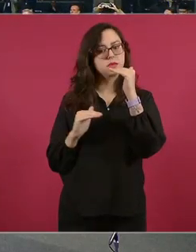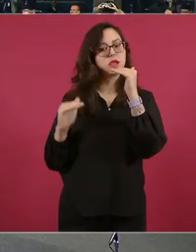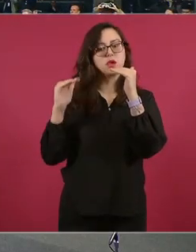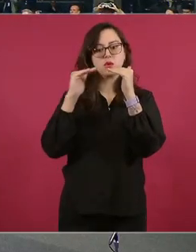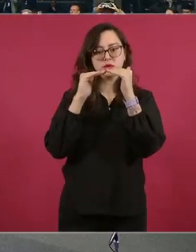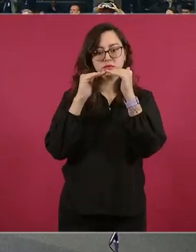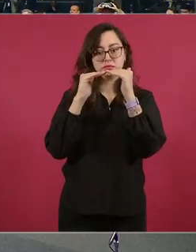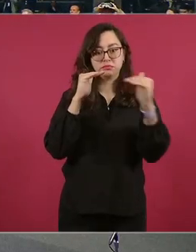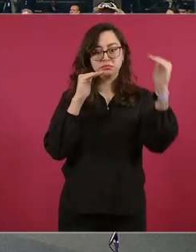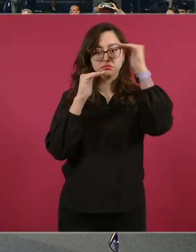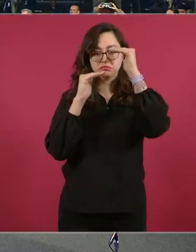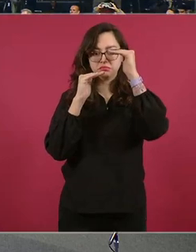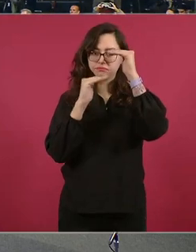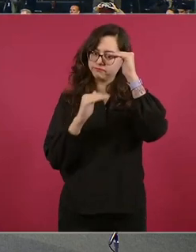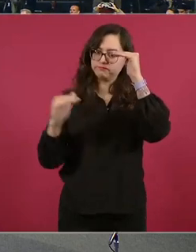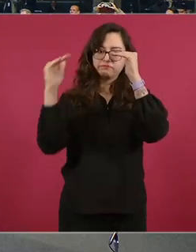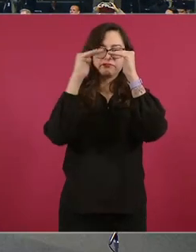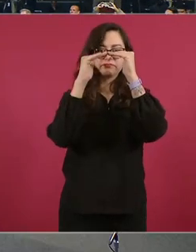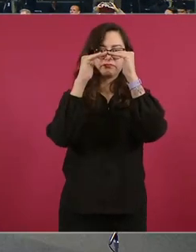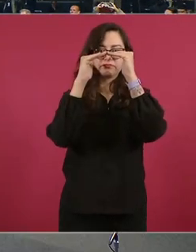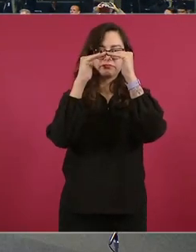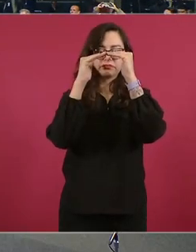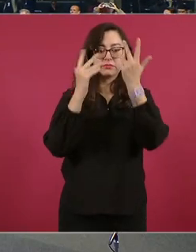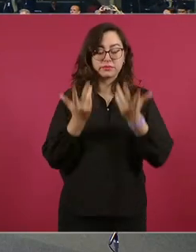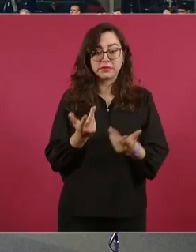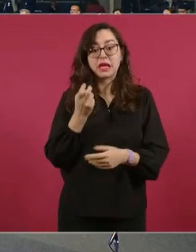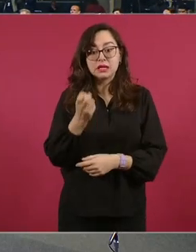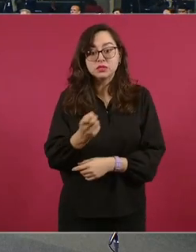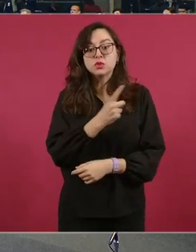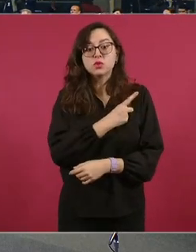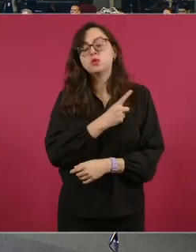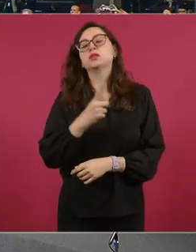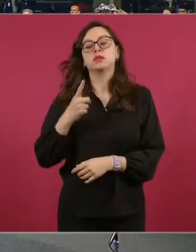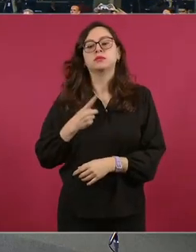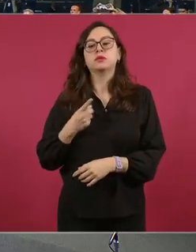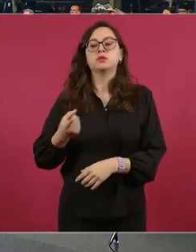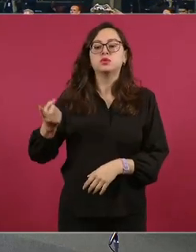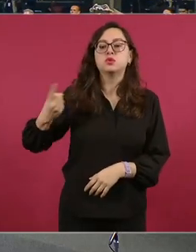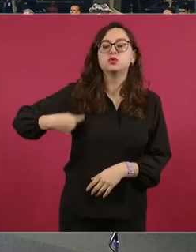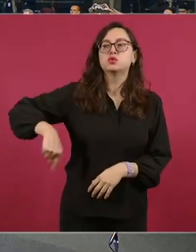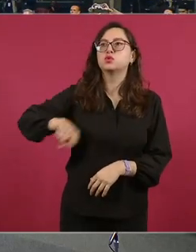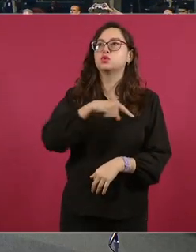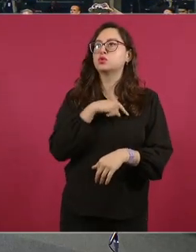se ha incrementado en promedio